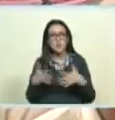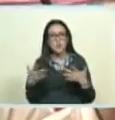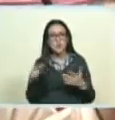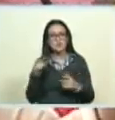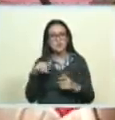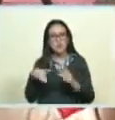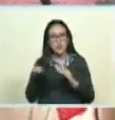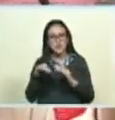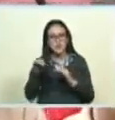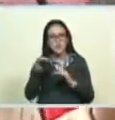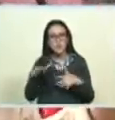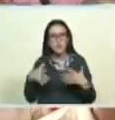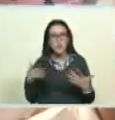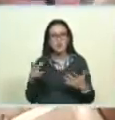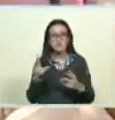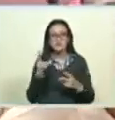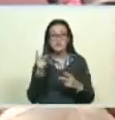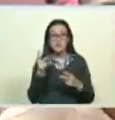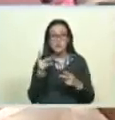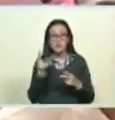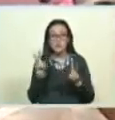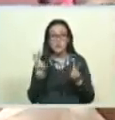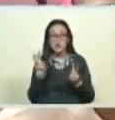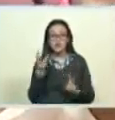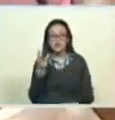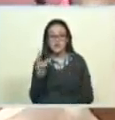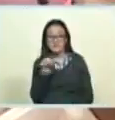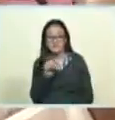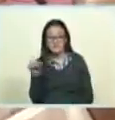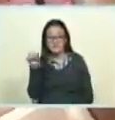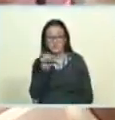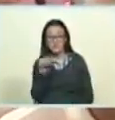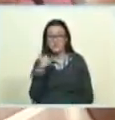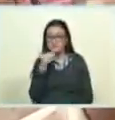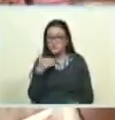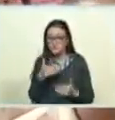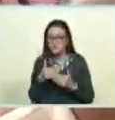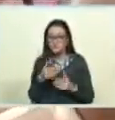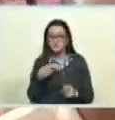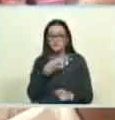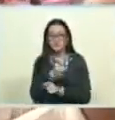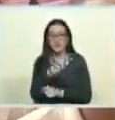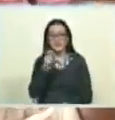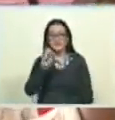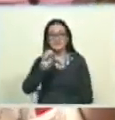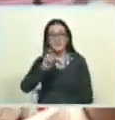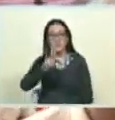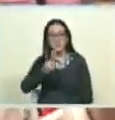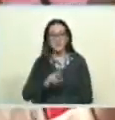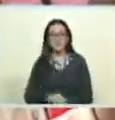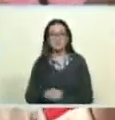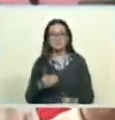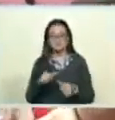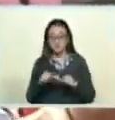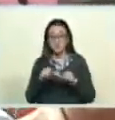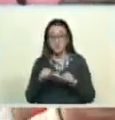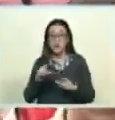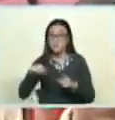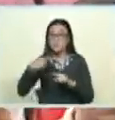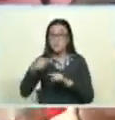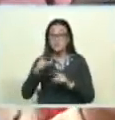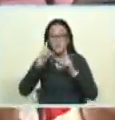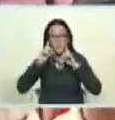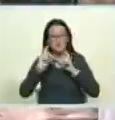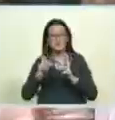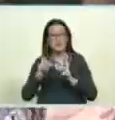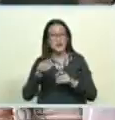ya en el segundo trayecto, tercer trimestre, ya en la fase para graduarme de TCU. Vamos a darle un aplauso, próximo